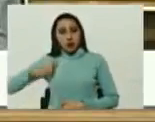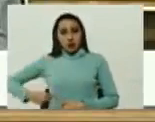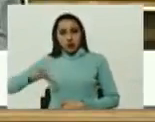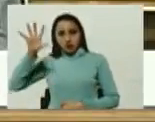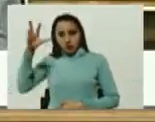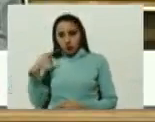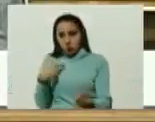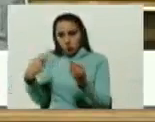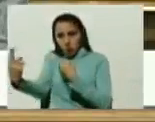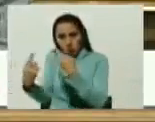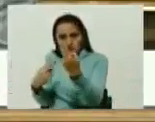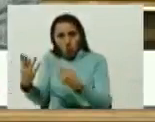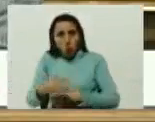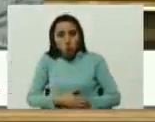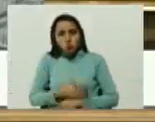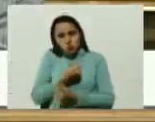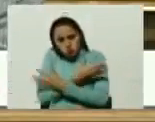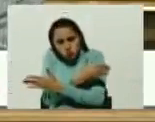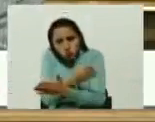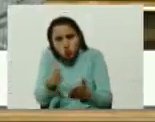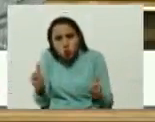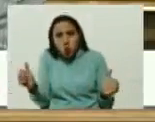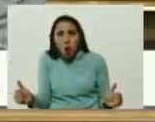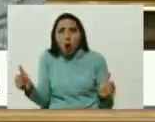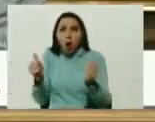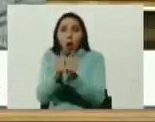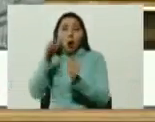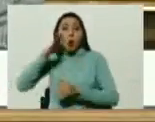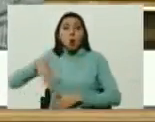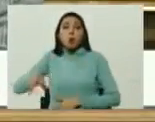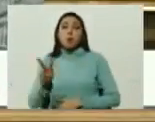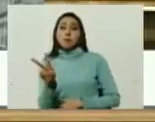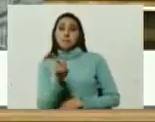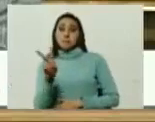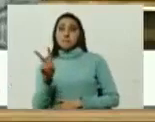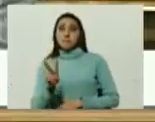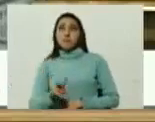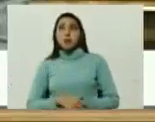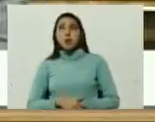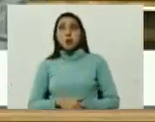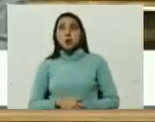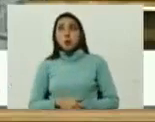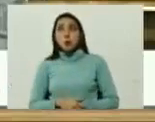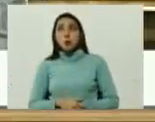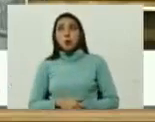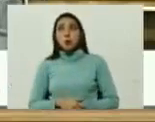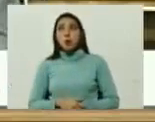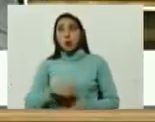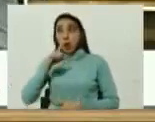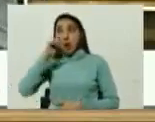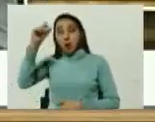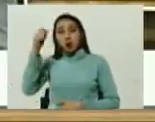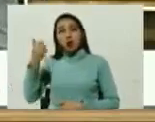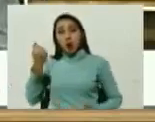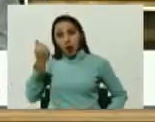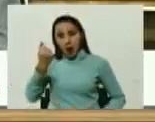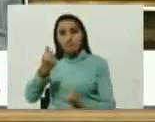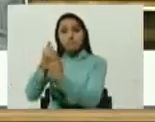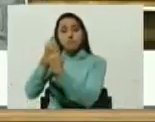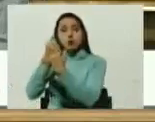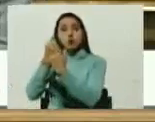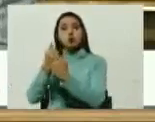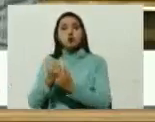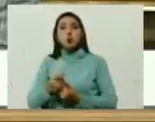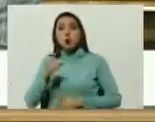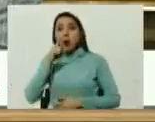profundamente solidario y acompañante al pueblo de venezuela y al gobierno del presidente nicolas maduros en estos años